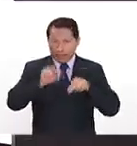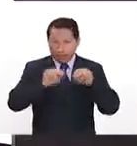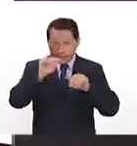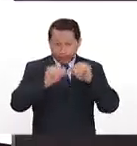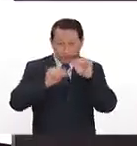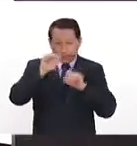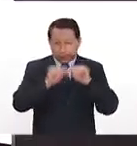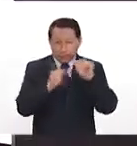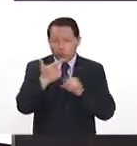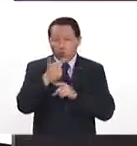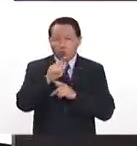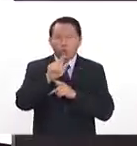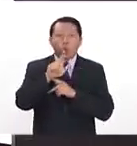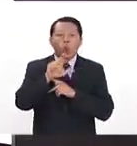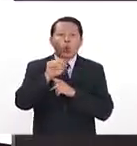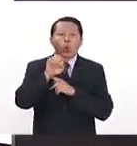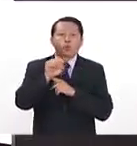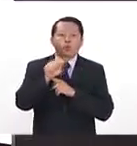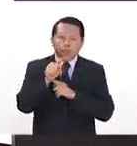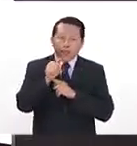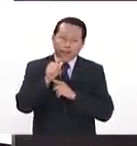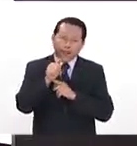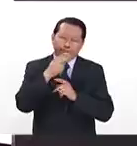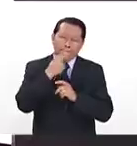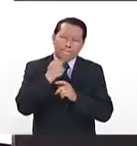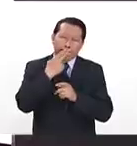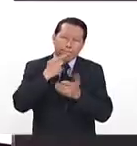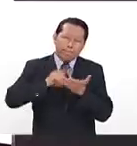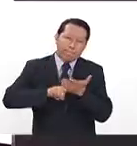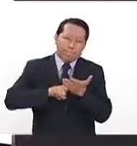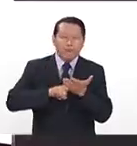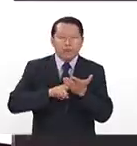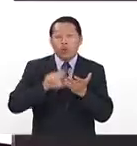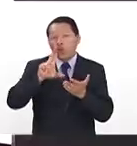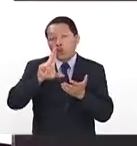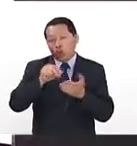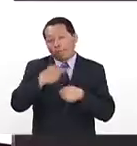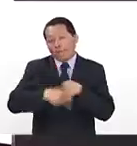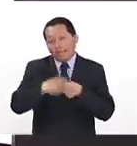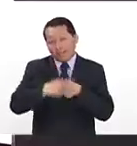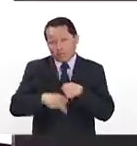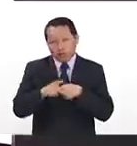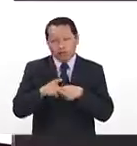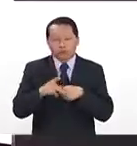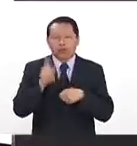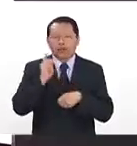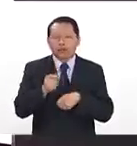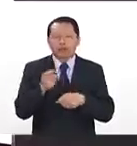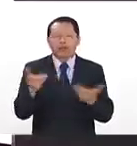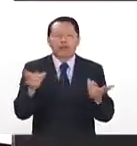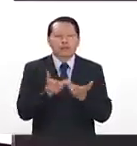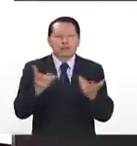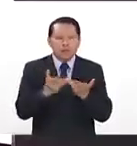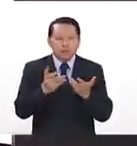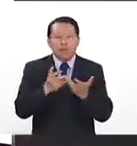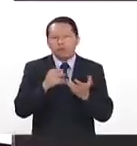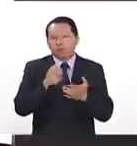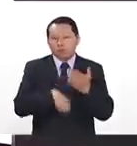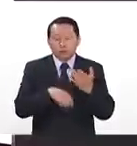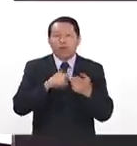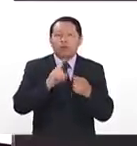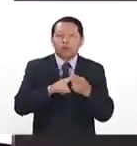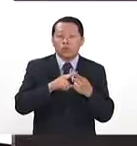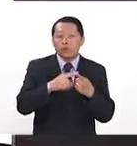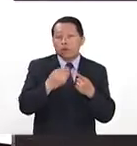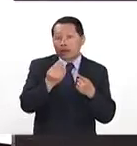glucosa no sean un peligro para poder desarrollar estas complicaciones. ¿Cómo hacerlo? Lo que ya mencionábamos, A, E, I,